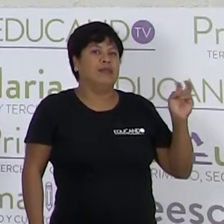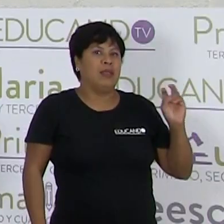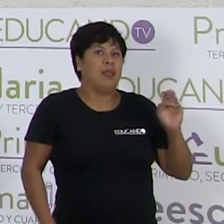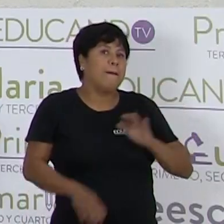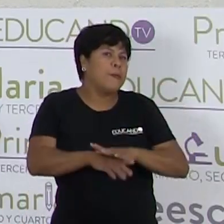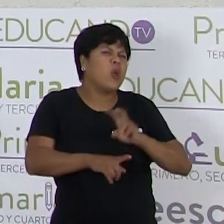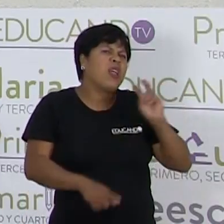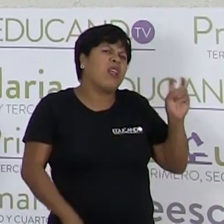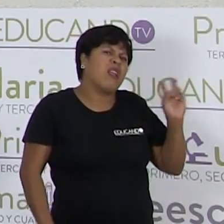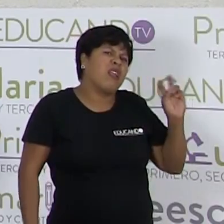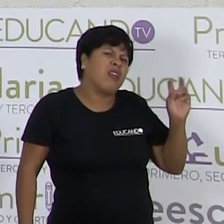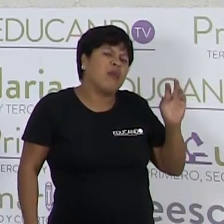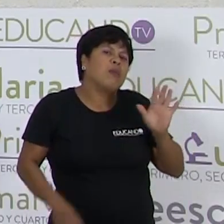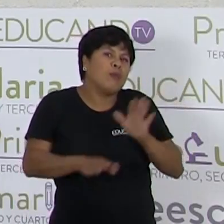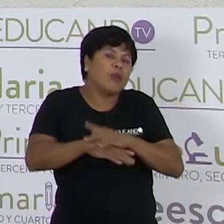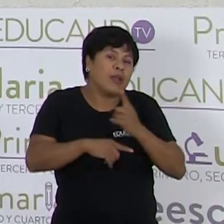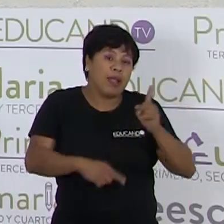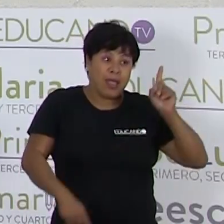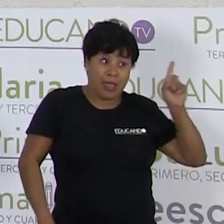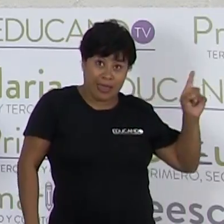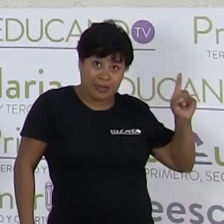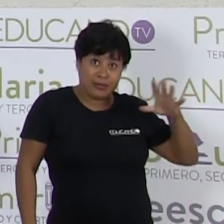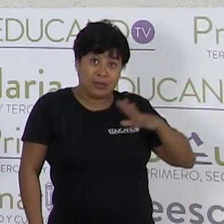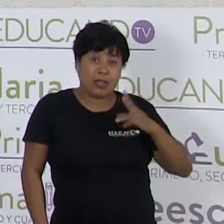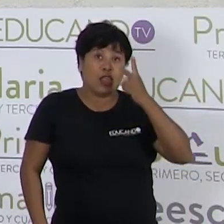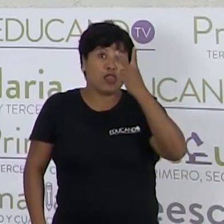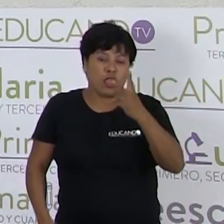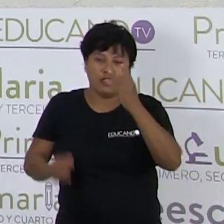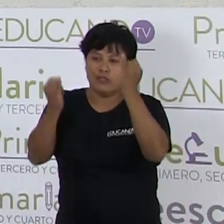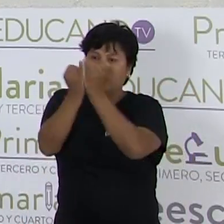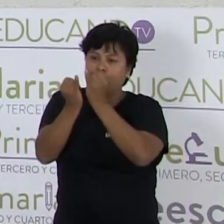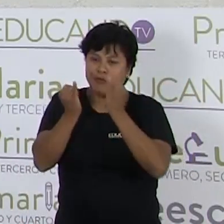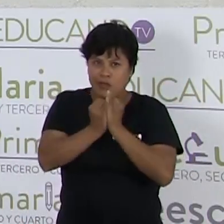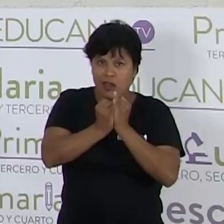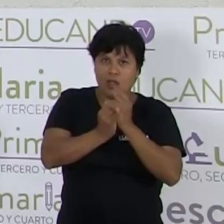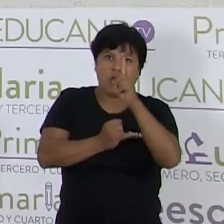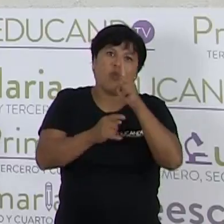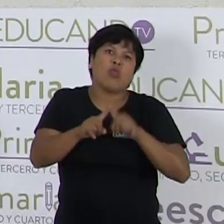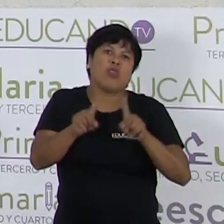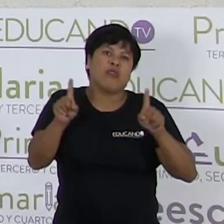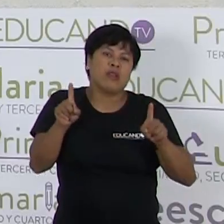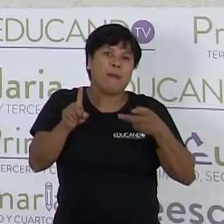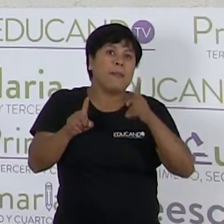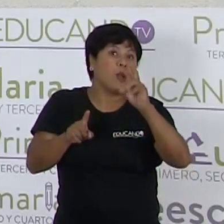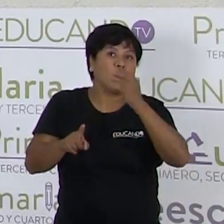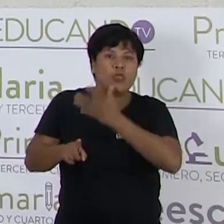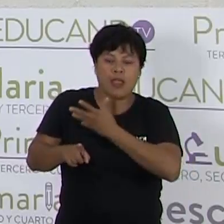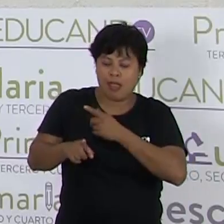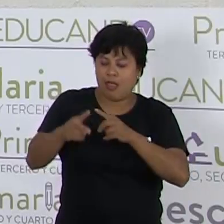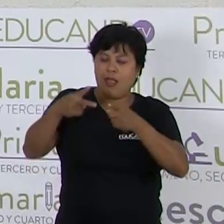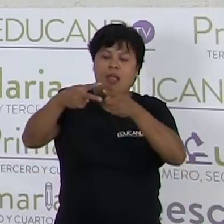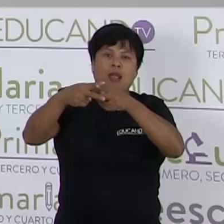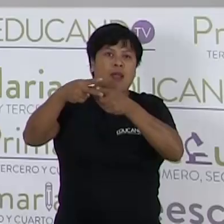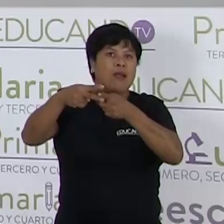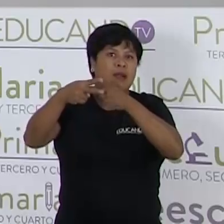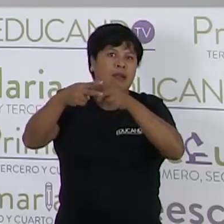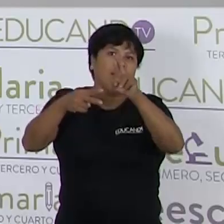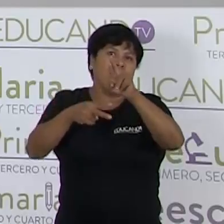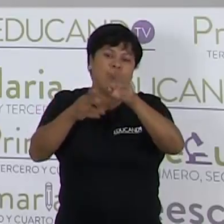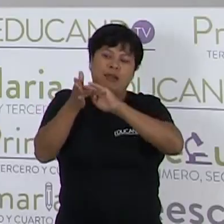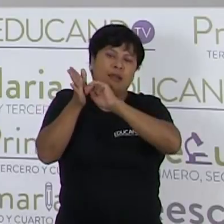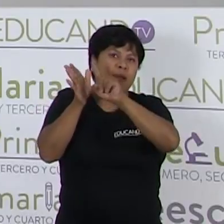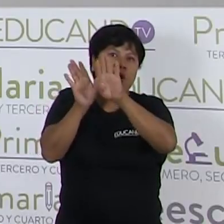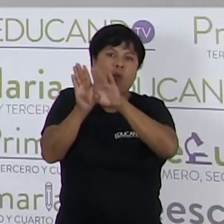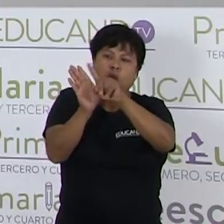qué digo que este? Porque tiene 2 lados iguales, uno desigual, pero aparte no tiene ningún ángulo recto.